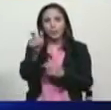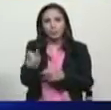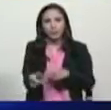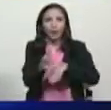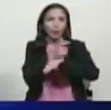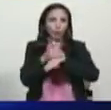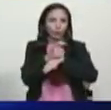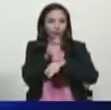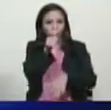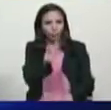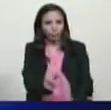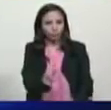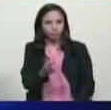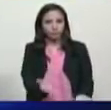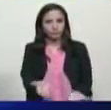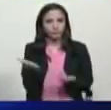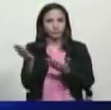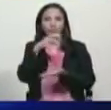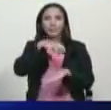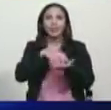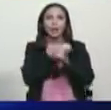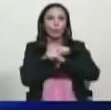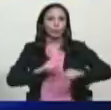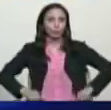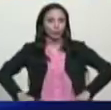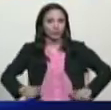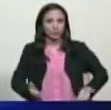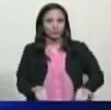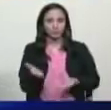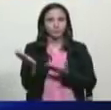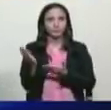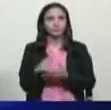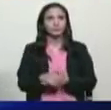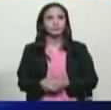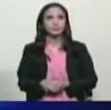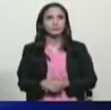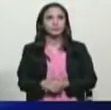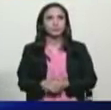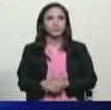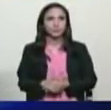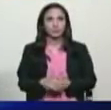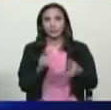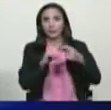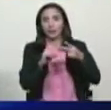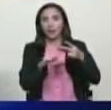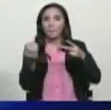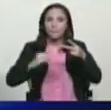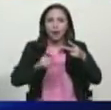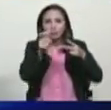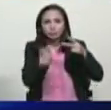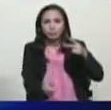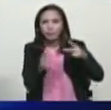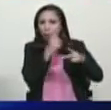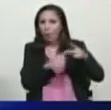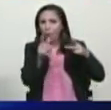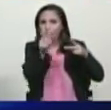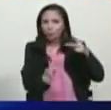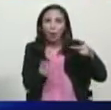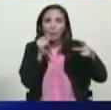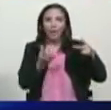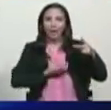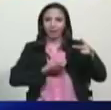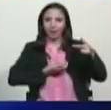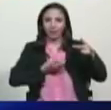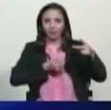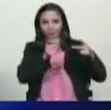gobernador del estado portuguesa, Rafael Calles. Está Carlos Molina, alcalde del